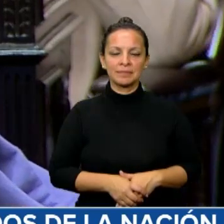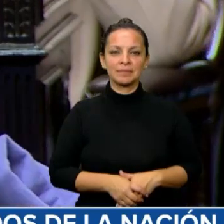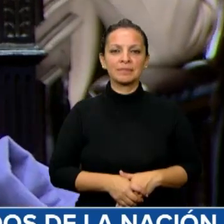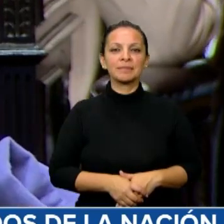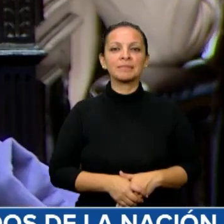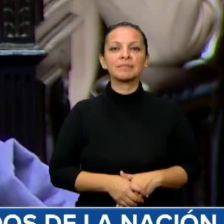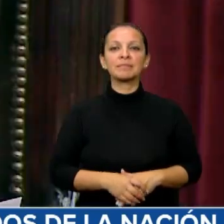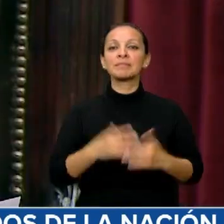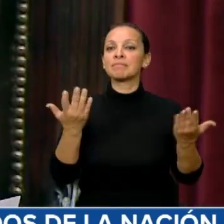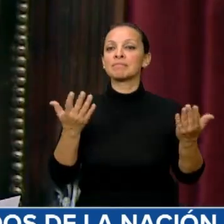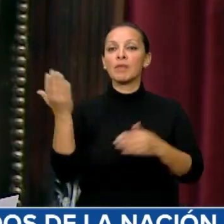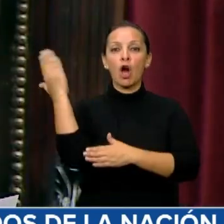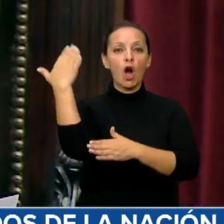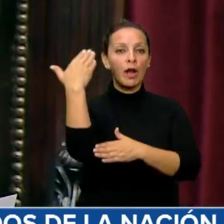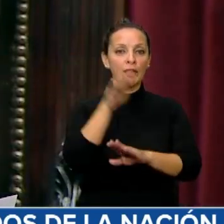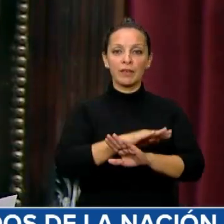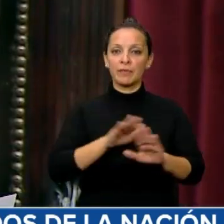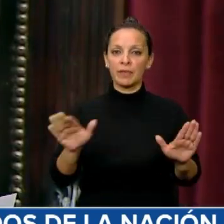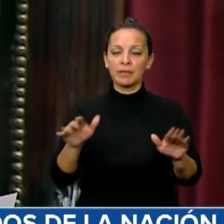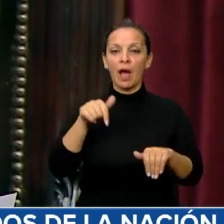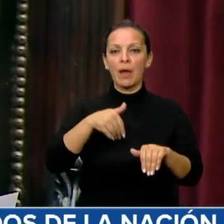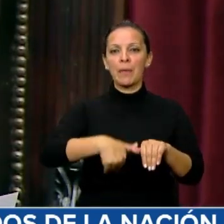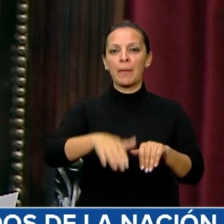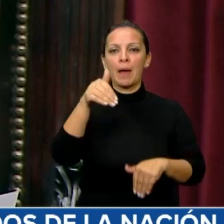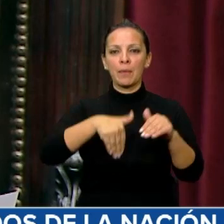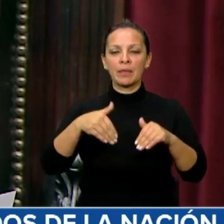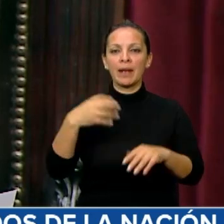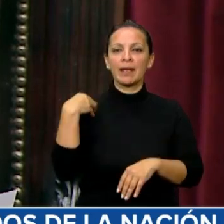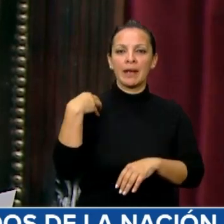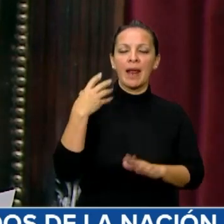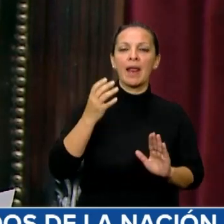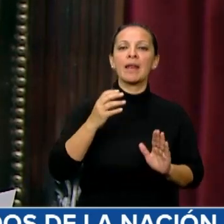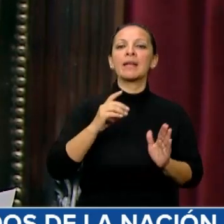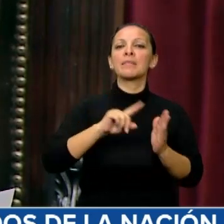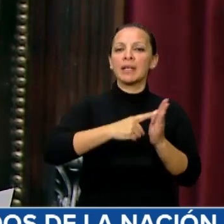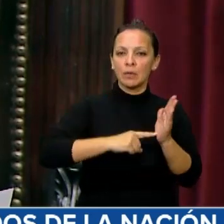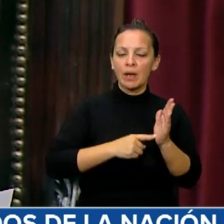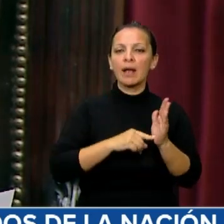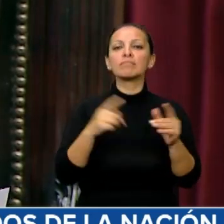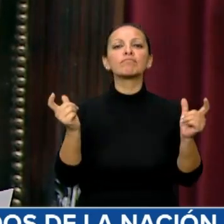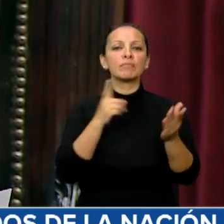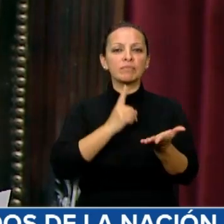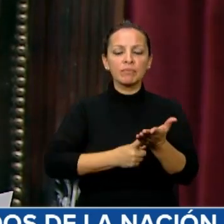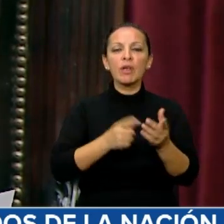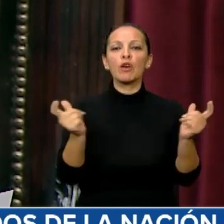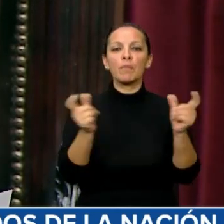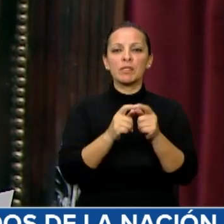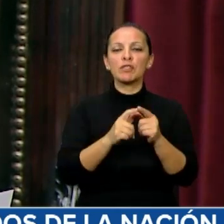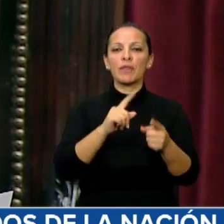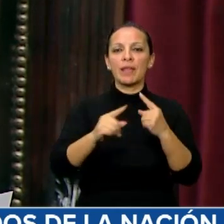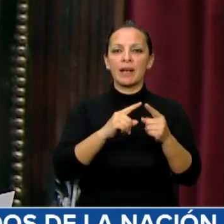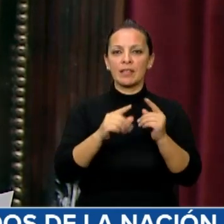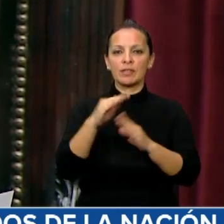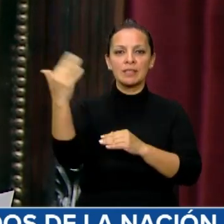No habiendo oradores, se va a votar en general y en particular el dictamen de la Comisión de Relaciones Exteriores y